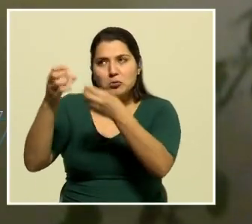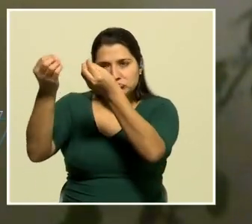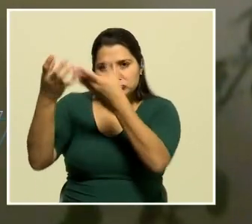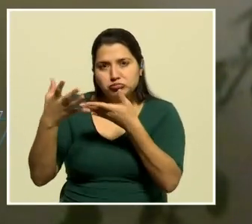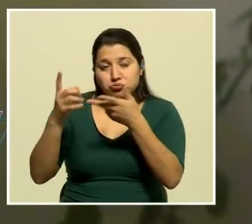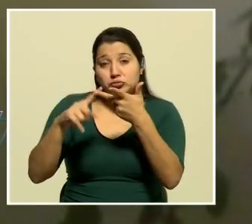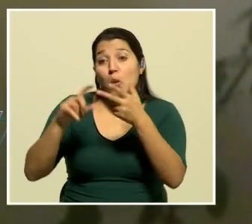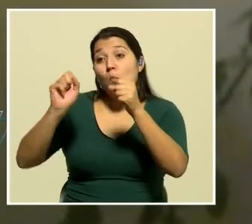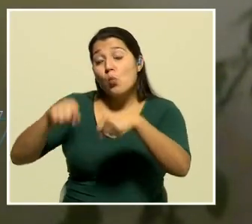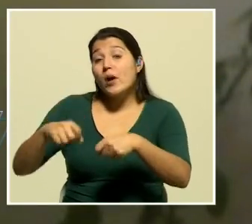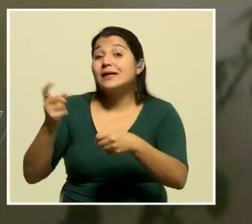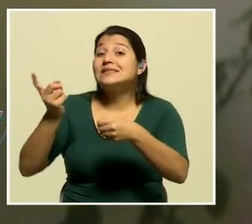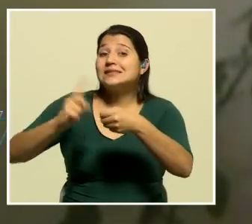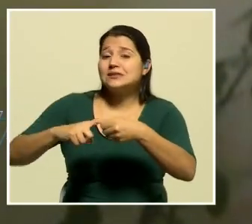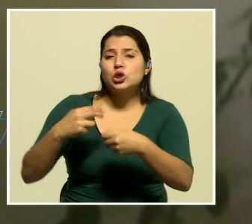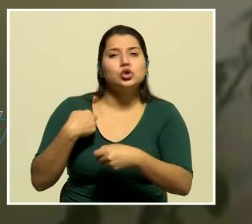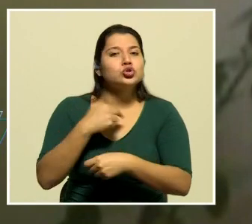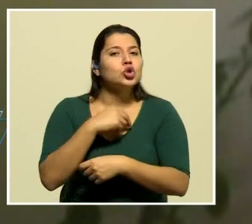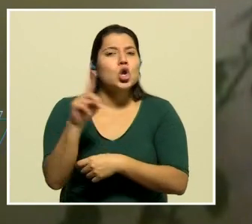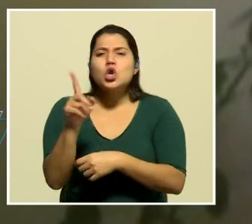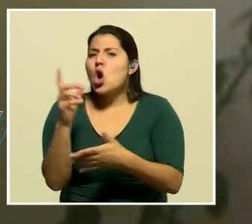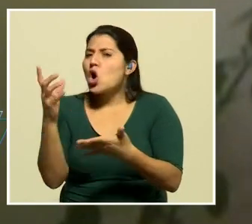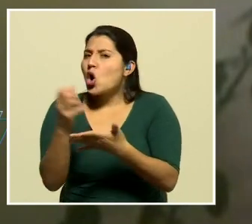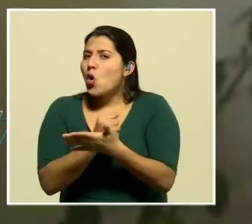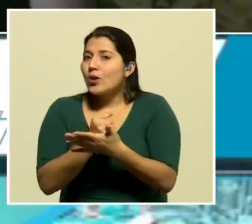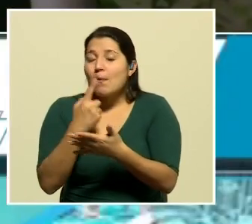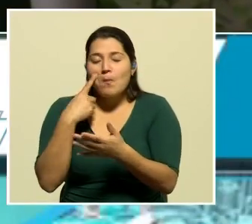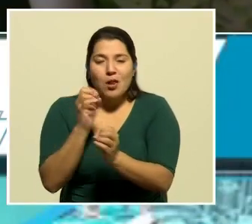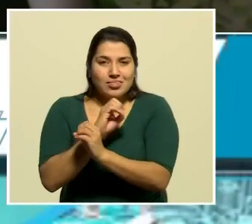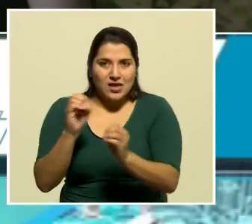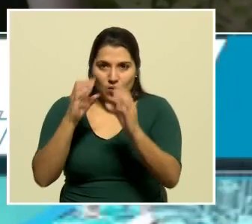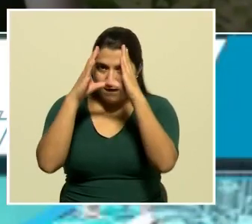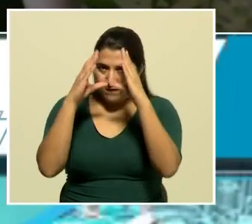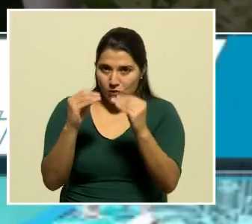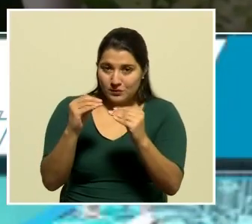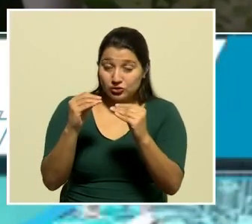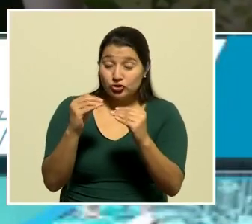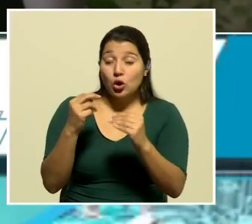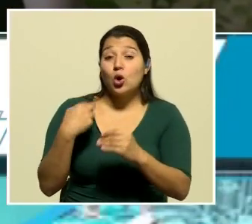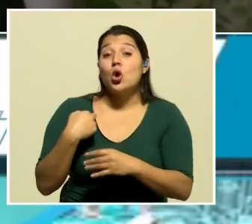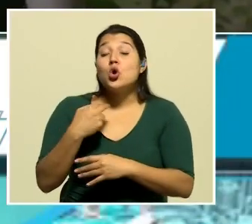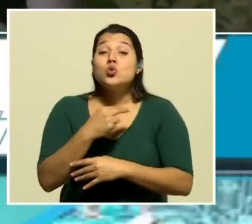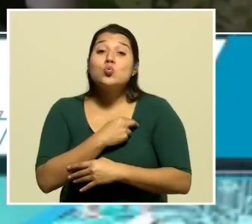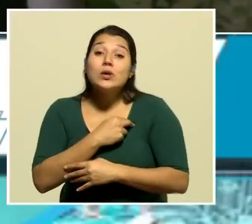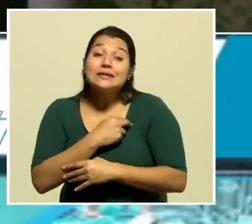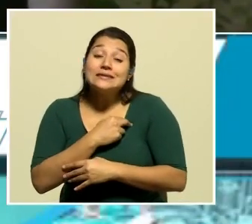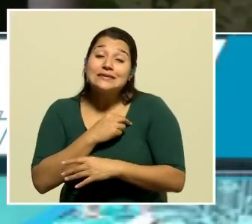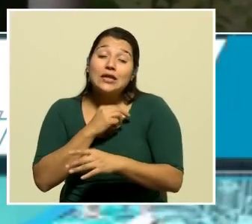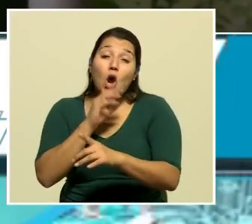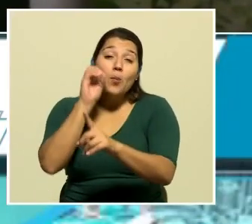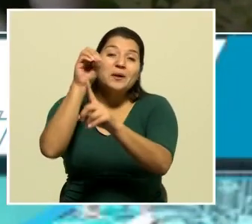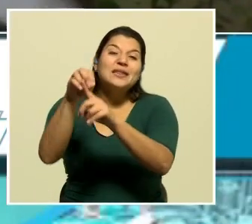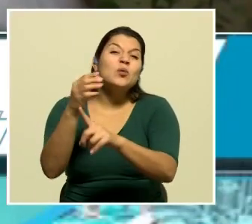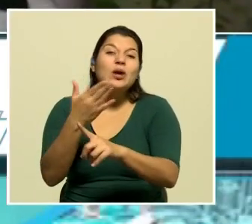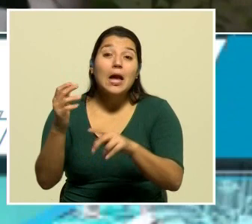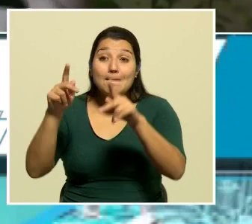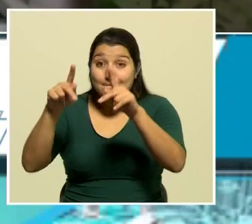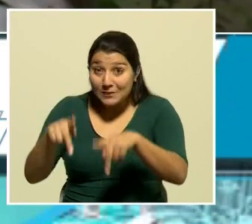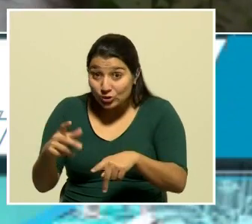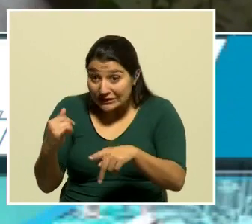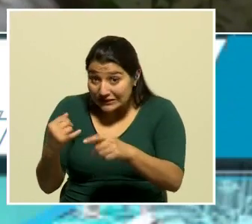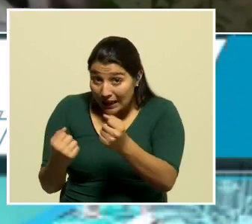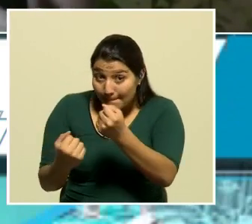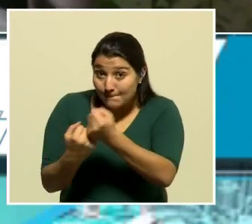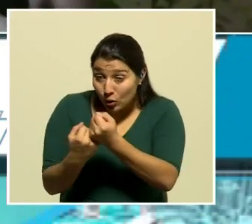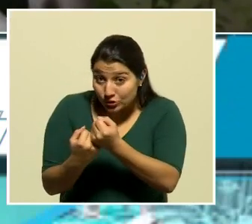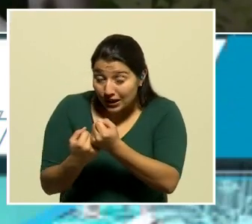pueden suscribir. Nosotros no cobramos por el contenido, sino que nuestro propósito es que las personas que nos apoyen